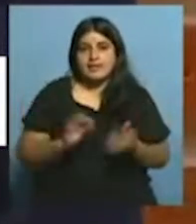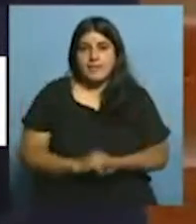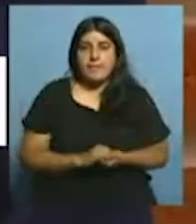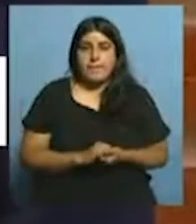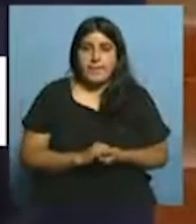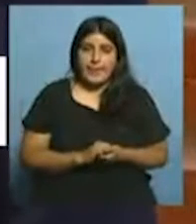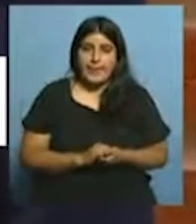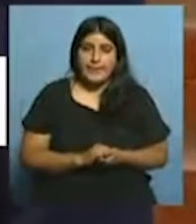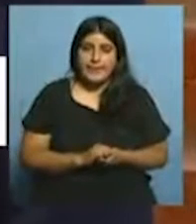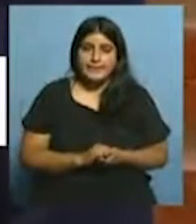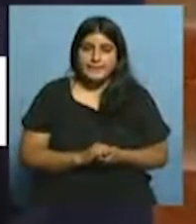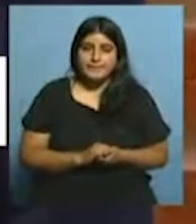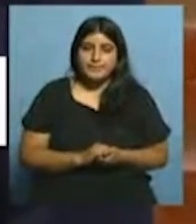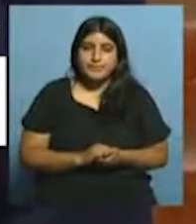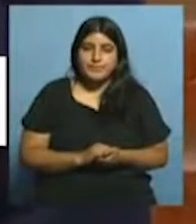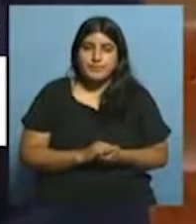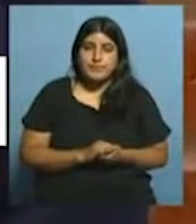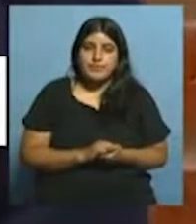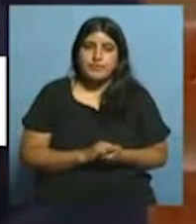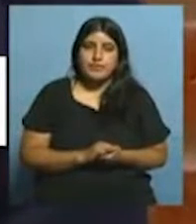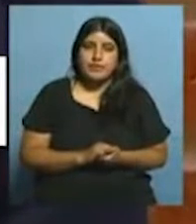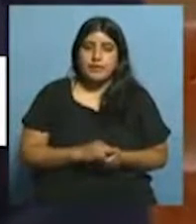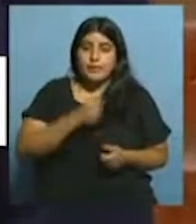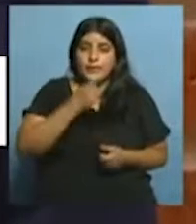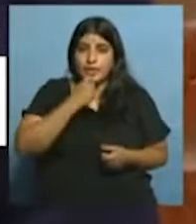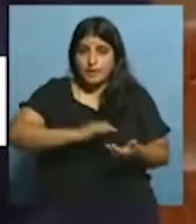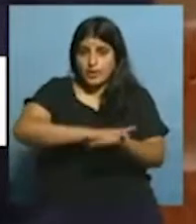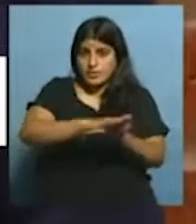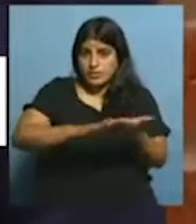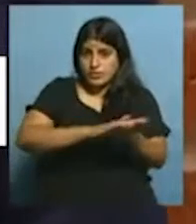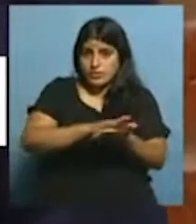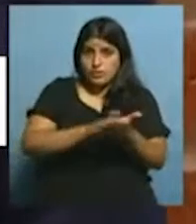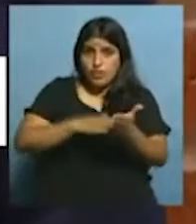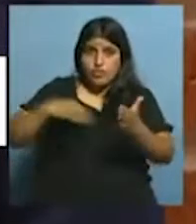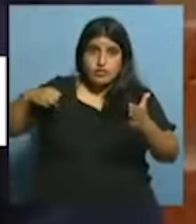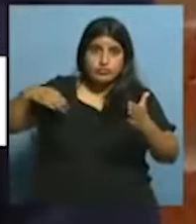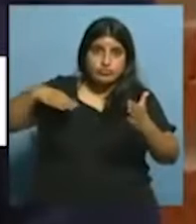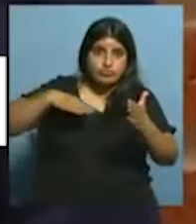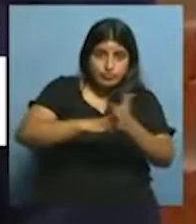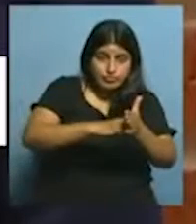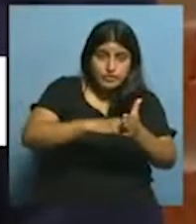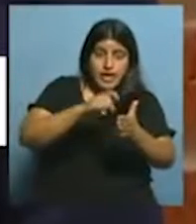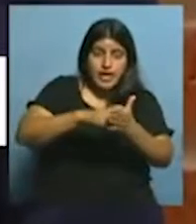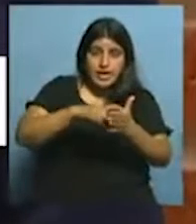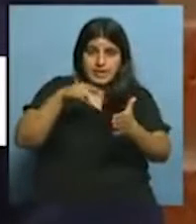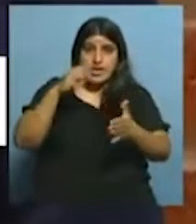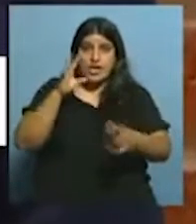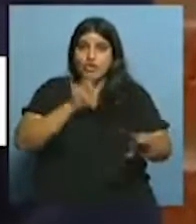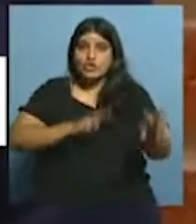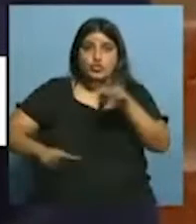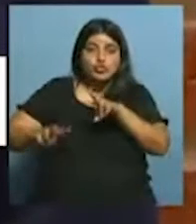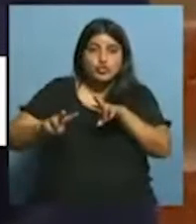Detectada la situación, el siniestro vial, el hecho vial, lógicamente que se activan